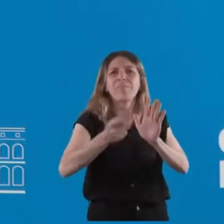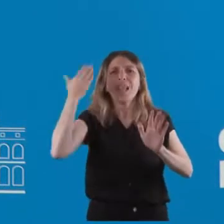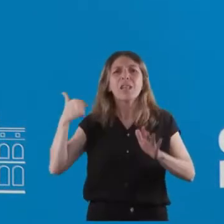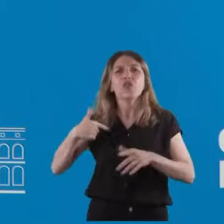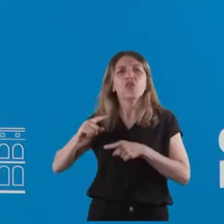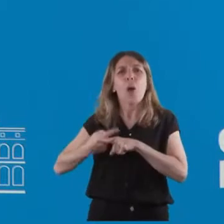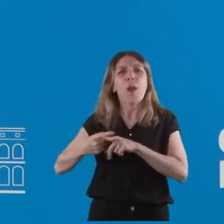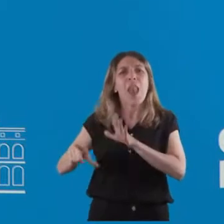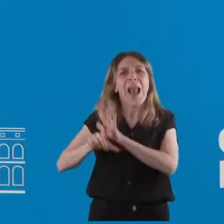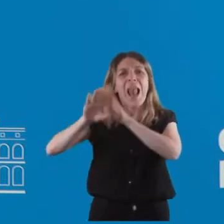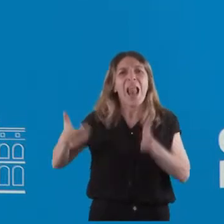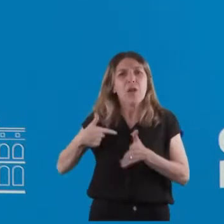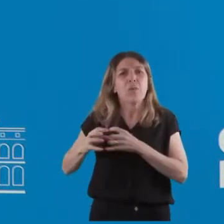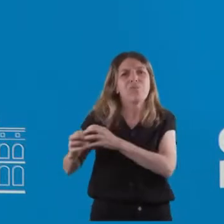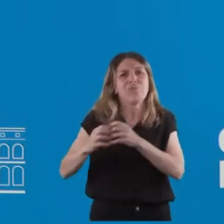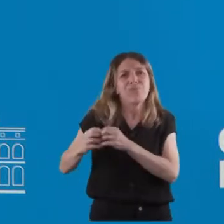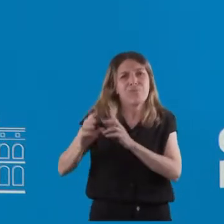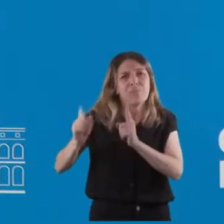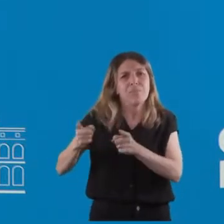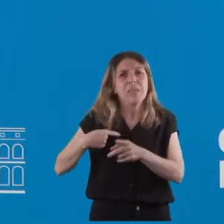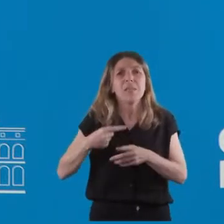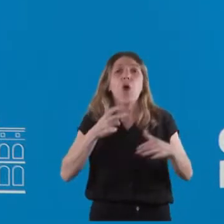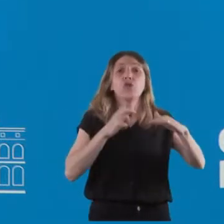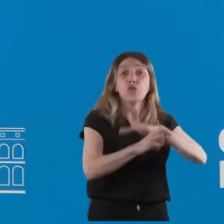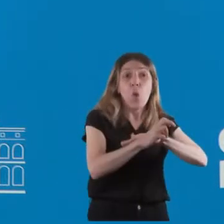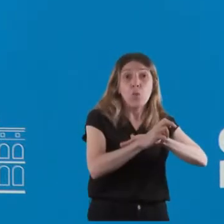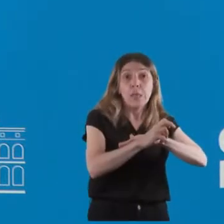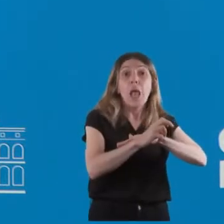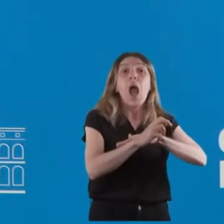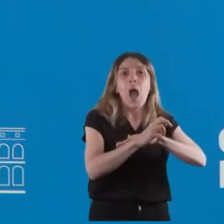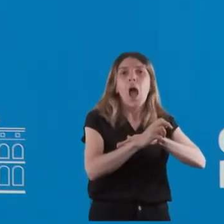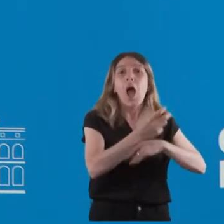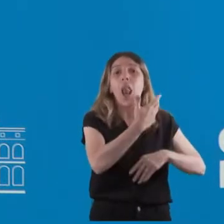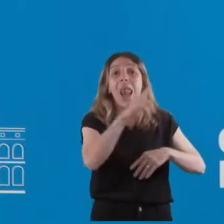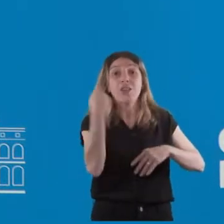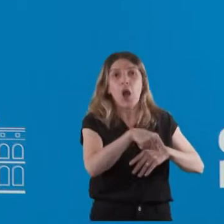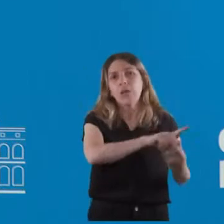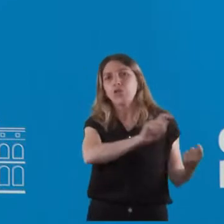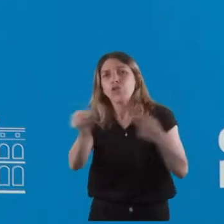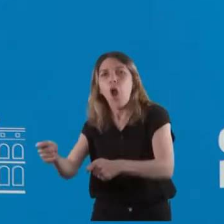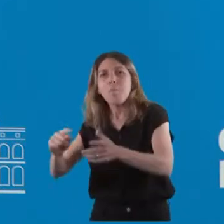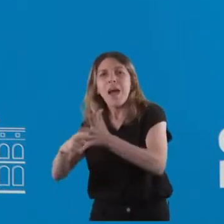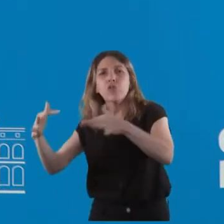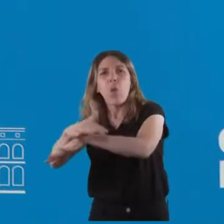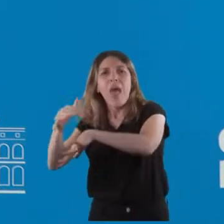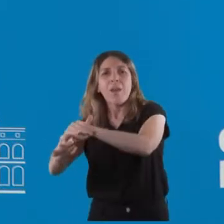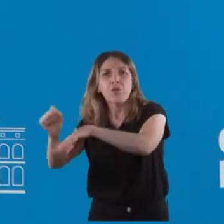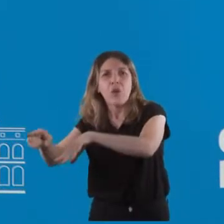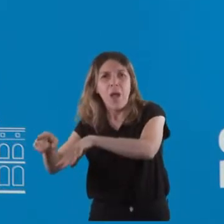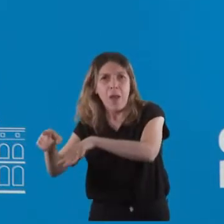legisladora en el momento en que se traspasaron los subterráneos a la ciudad de buenos aires esa ley incluía también el transporte